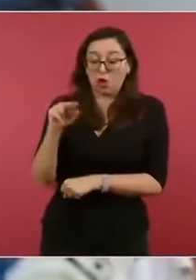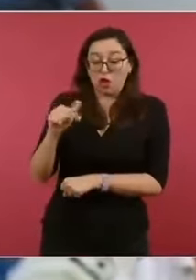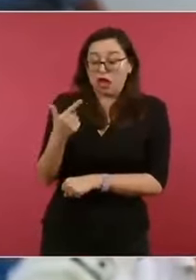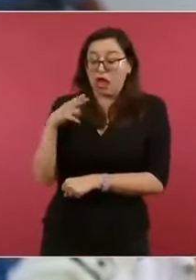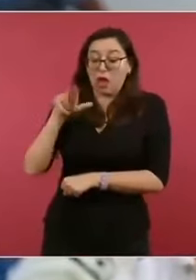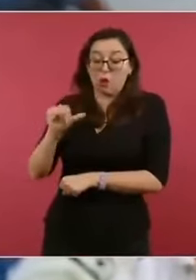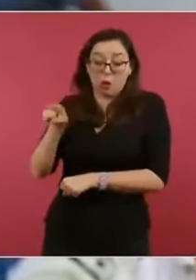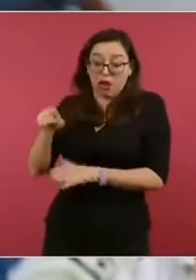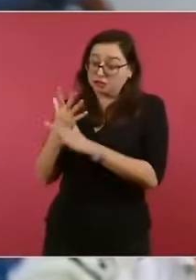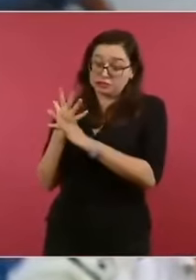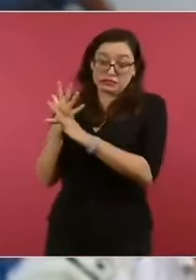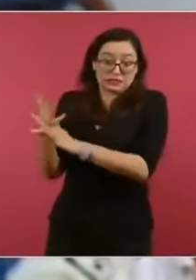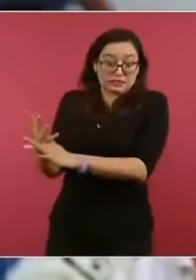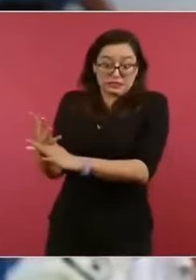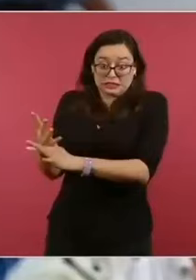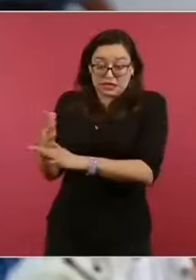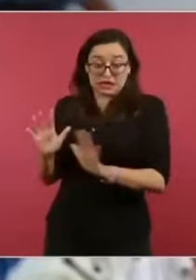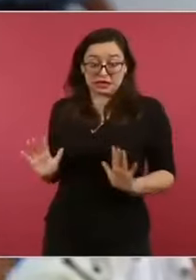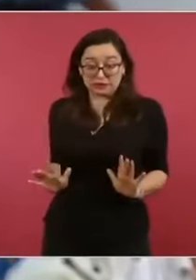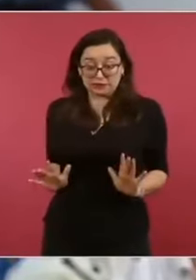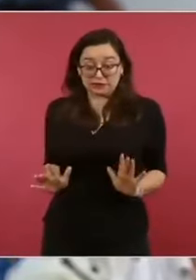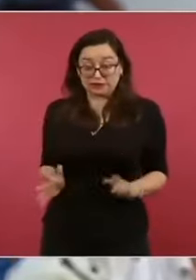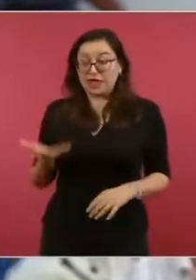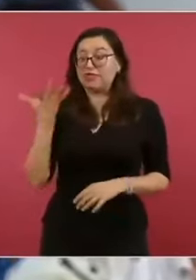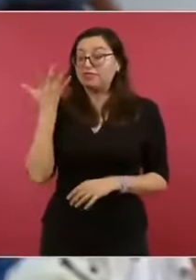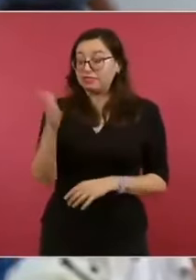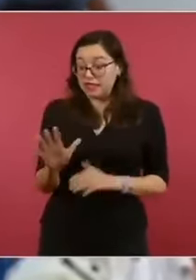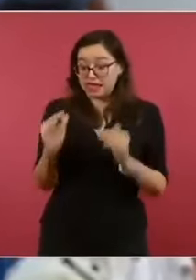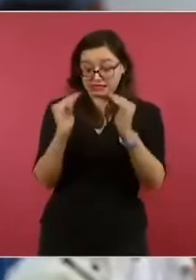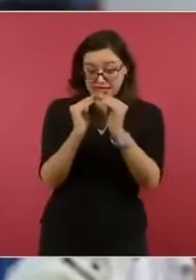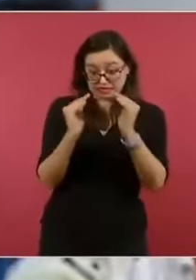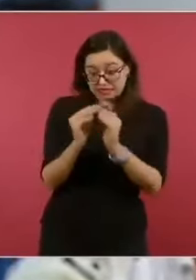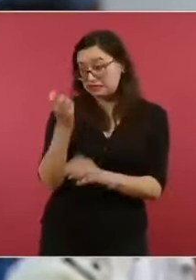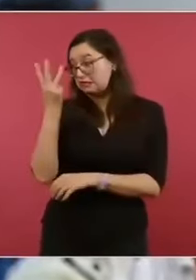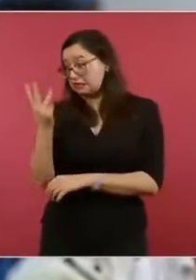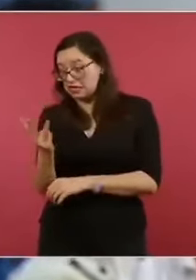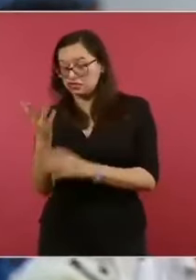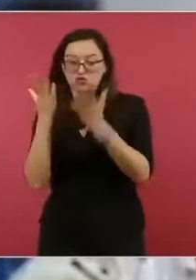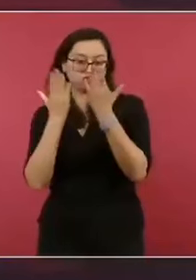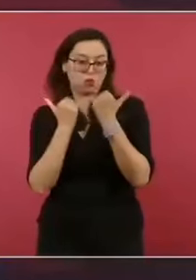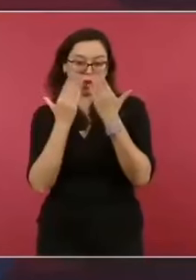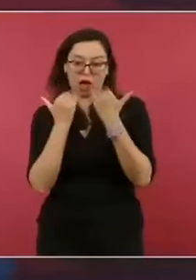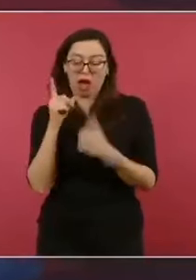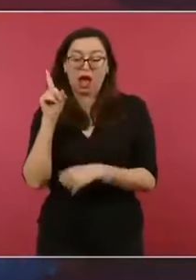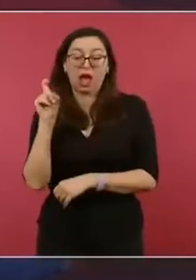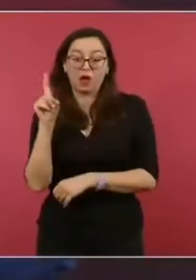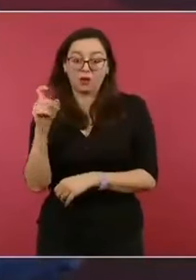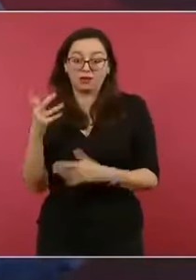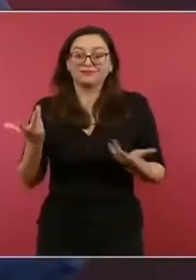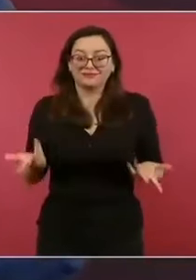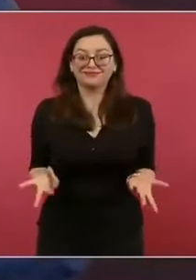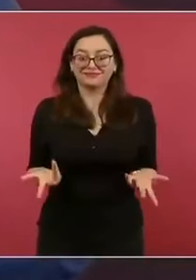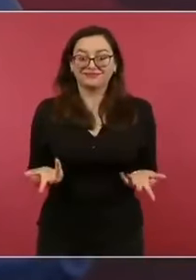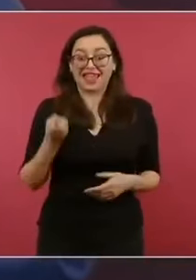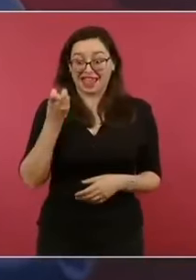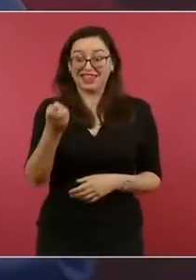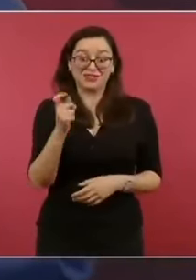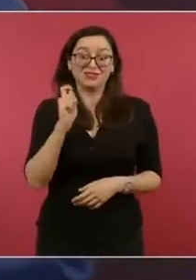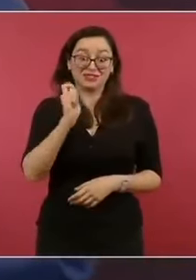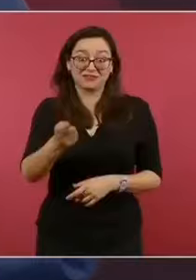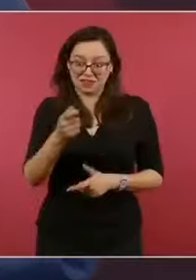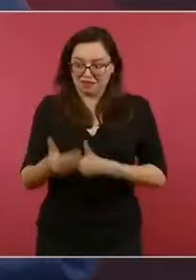gobierno de Conagua dicen que 3 de cada 10 viviendas no tienen acceso al agua. Ha mejorado muchísimo el servicio